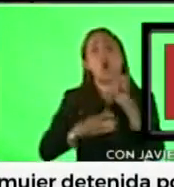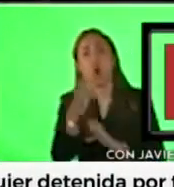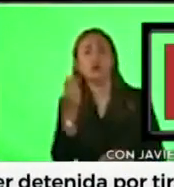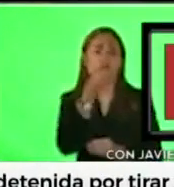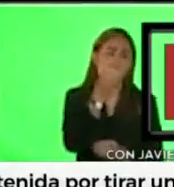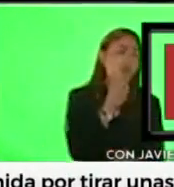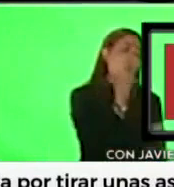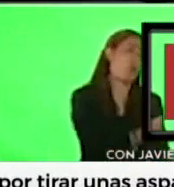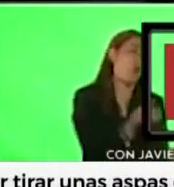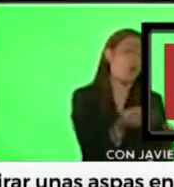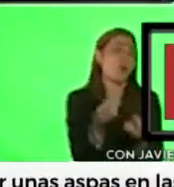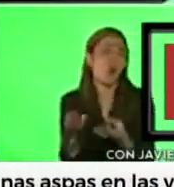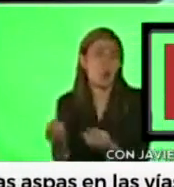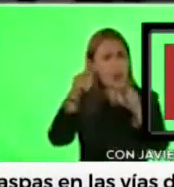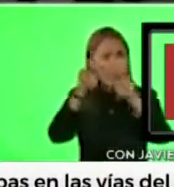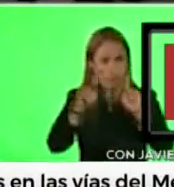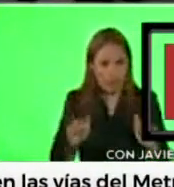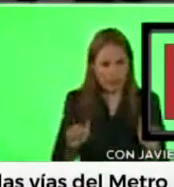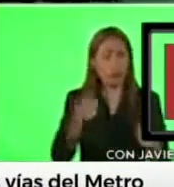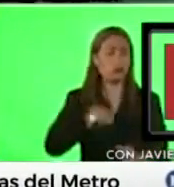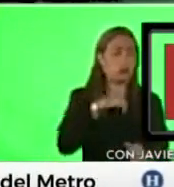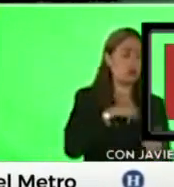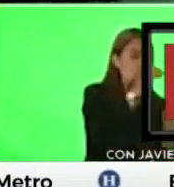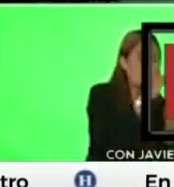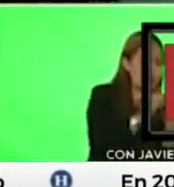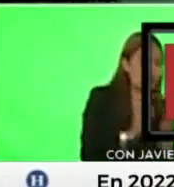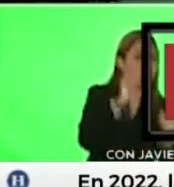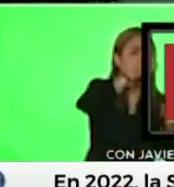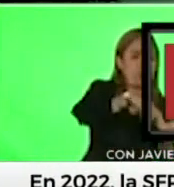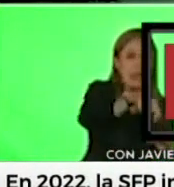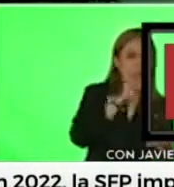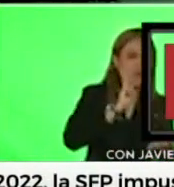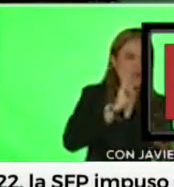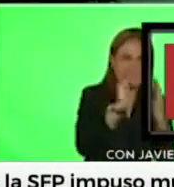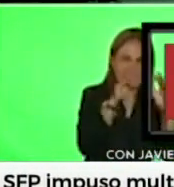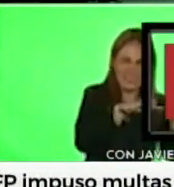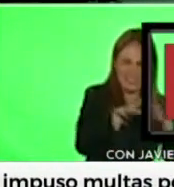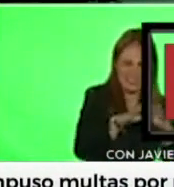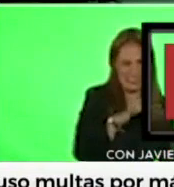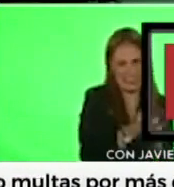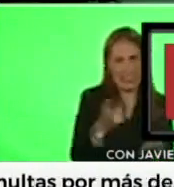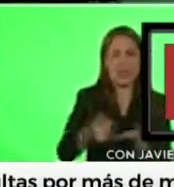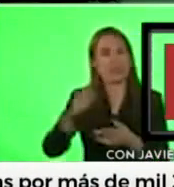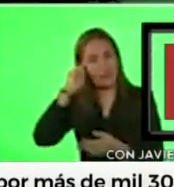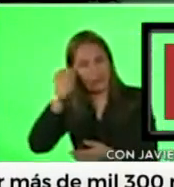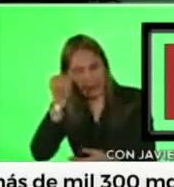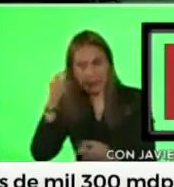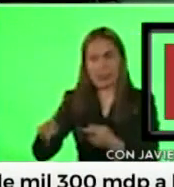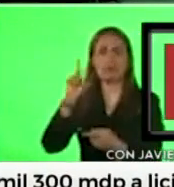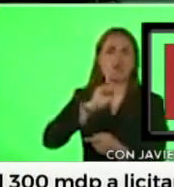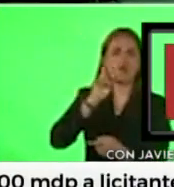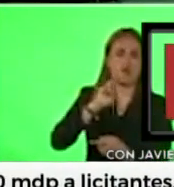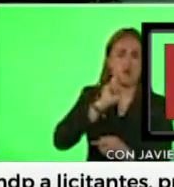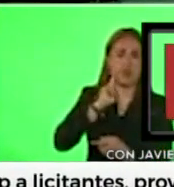Burdo, porque estaría traicionando lo que están anunciando querer ser. Yo más bien creo que Movimiento Ciudadano, no lo sé, por supuesto, está queriendo